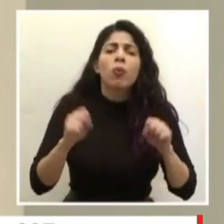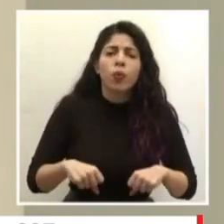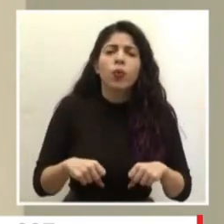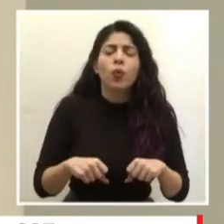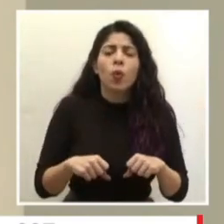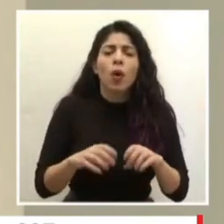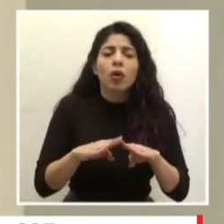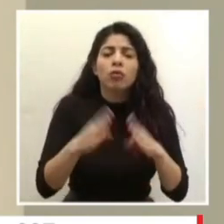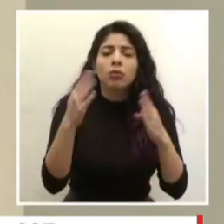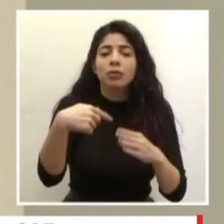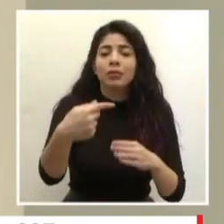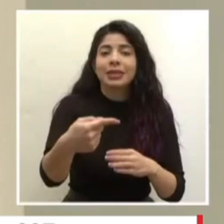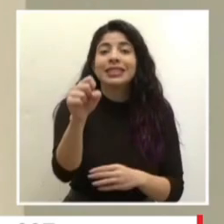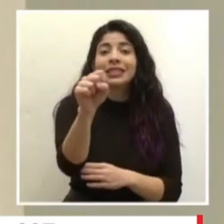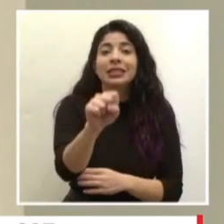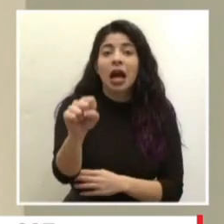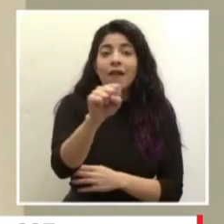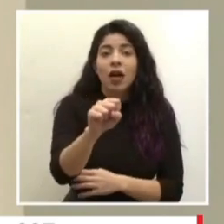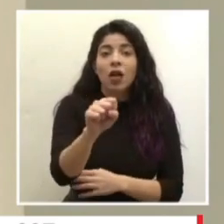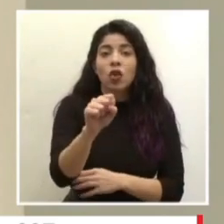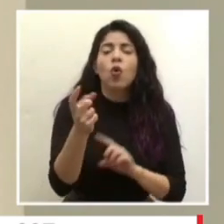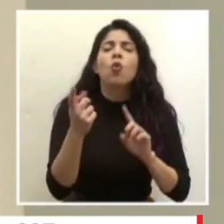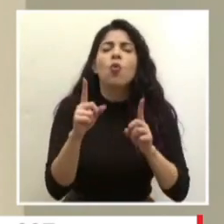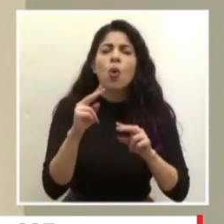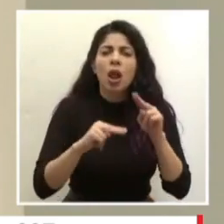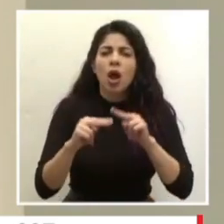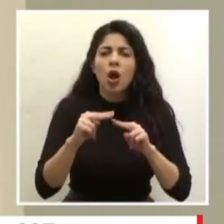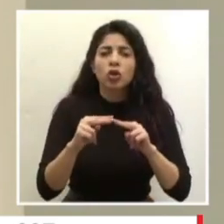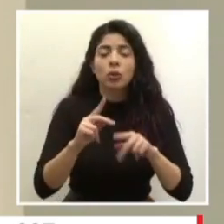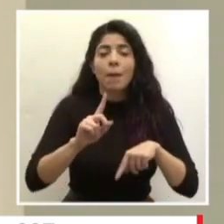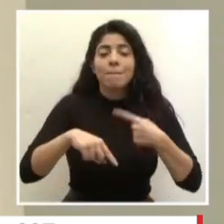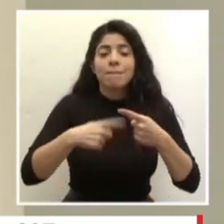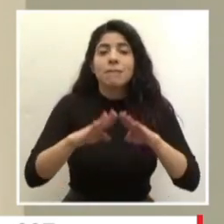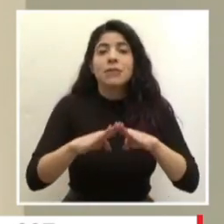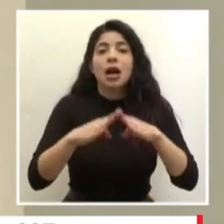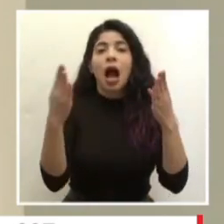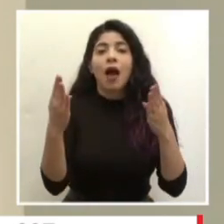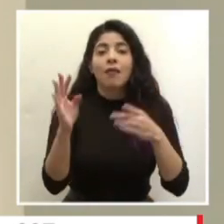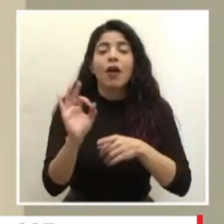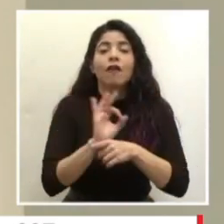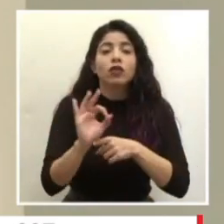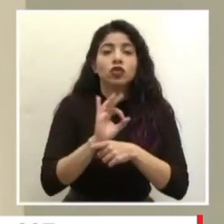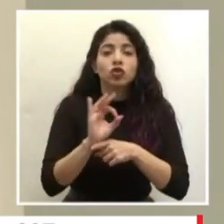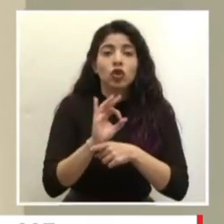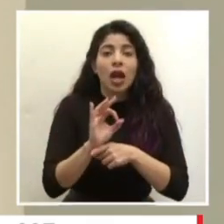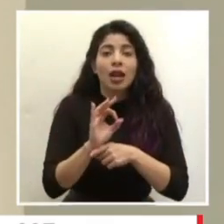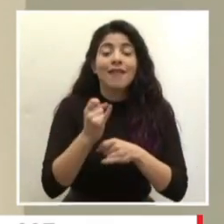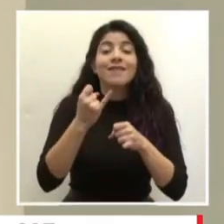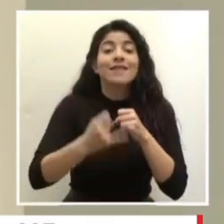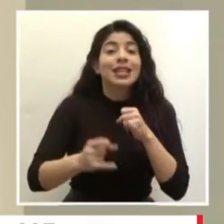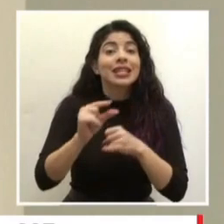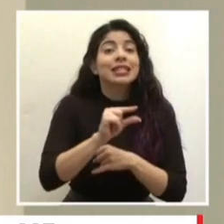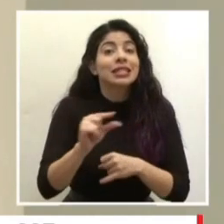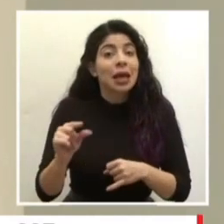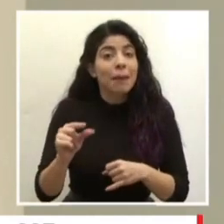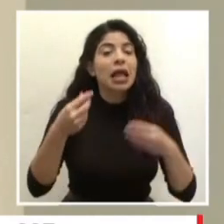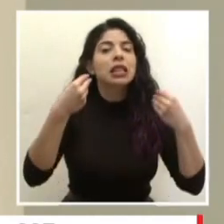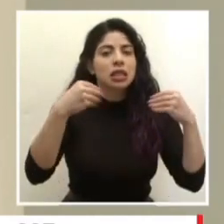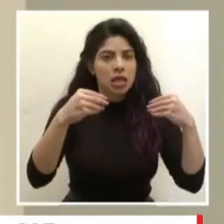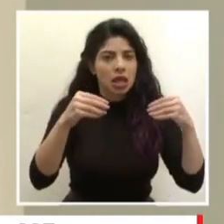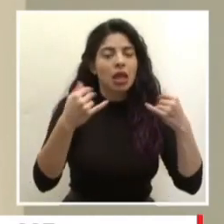de este sábado. Estaríamos habilitando el funcionamiento de fines de semana de